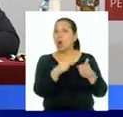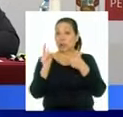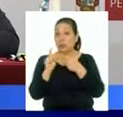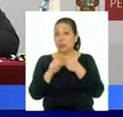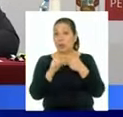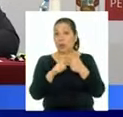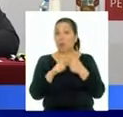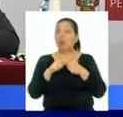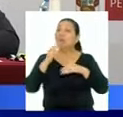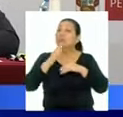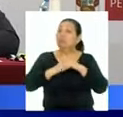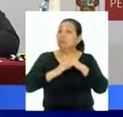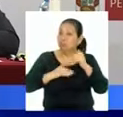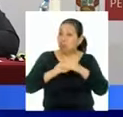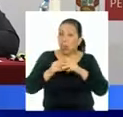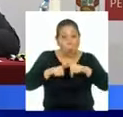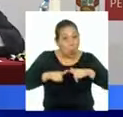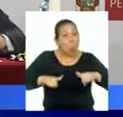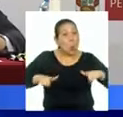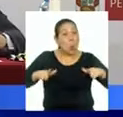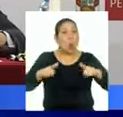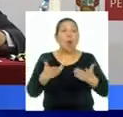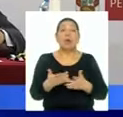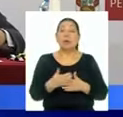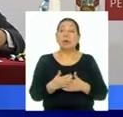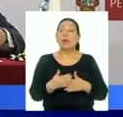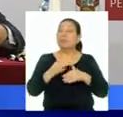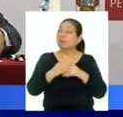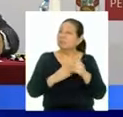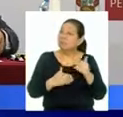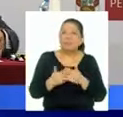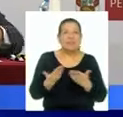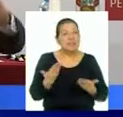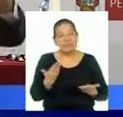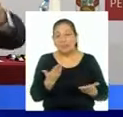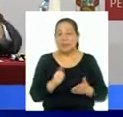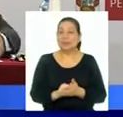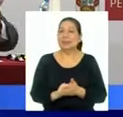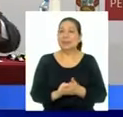nuestra infraestructura. En nuestra infraestructura,